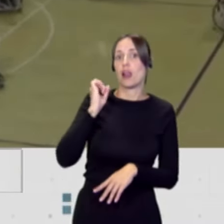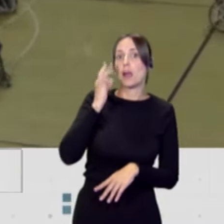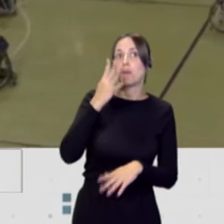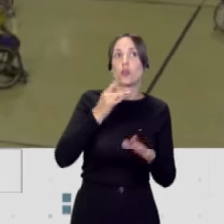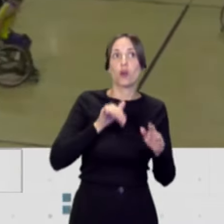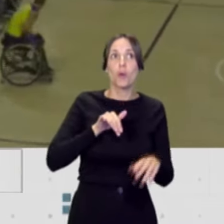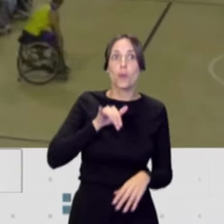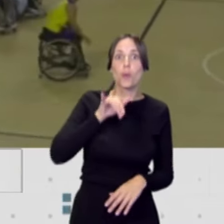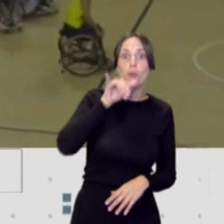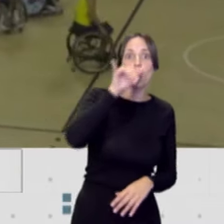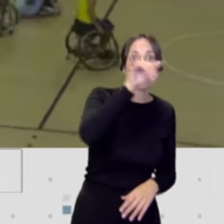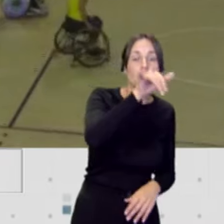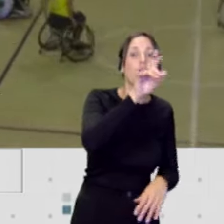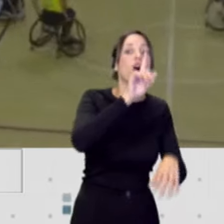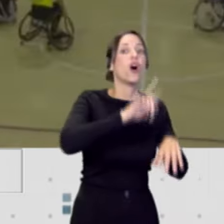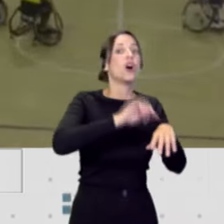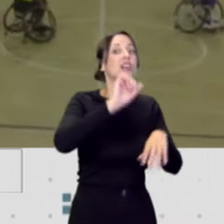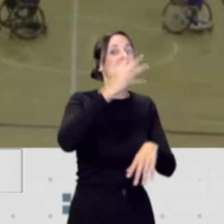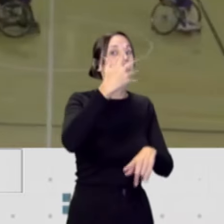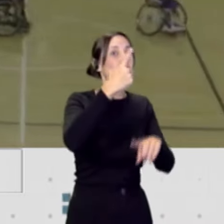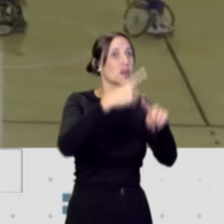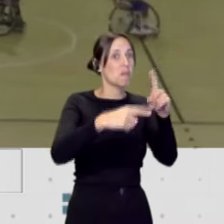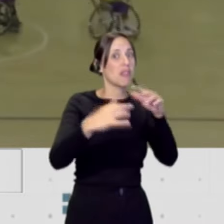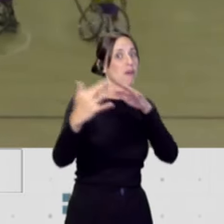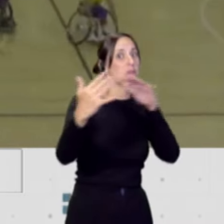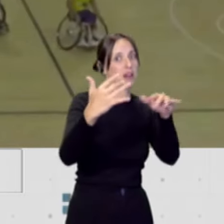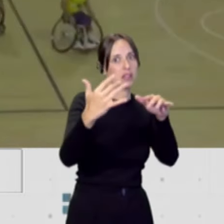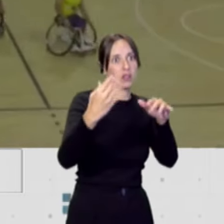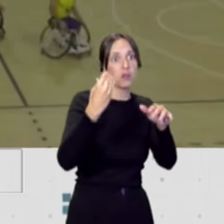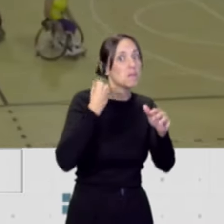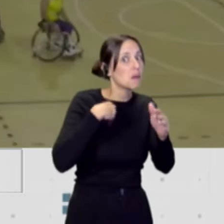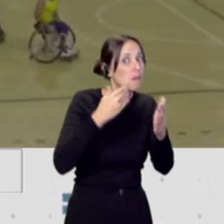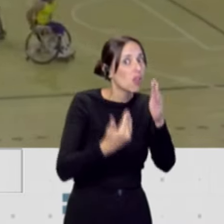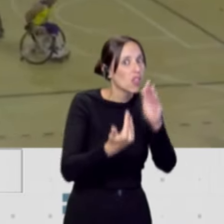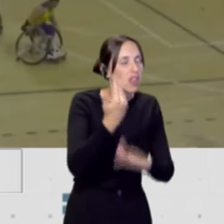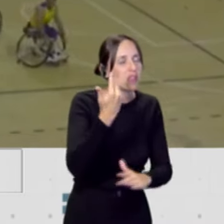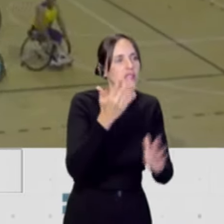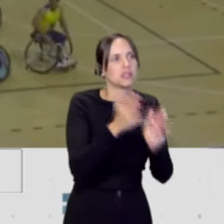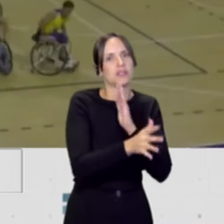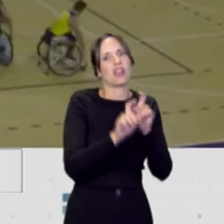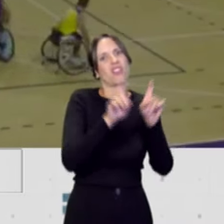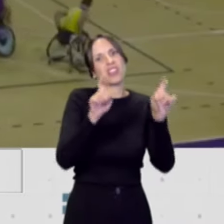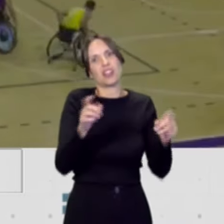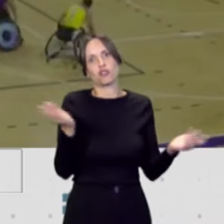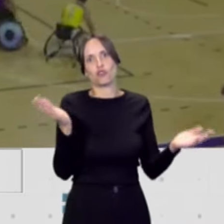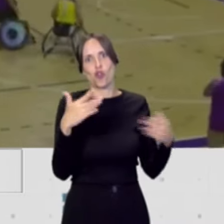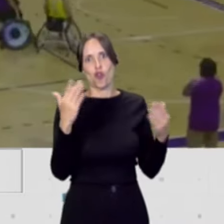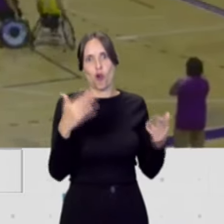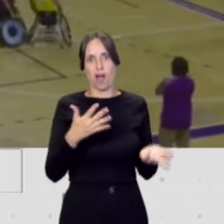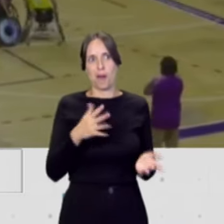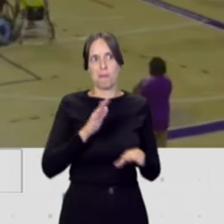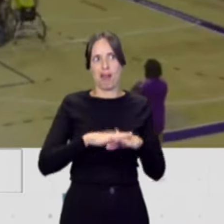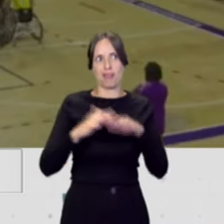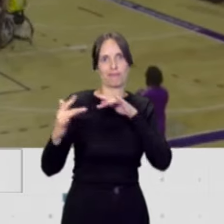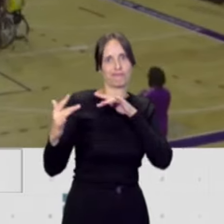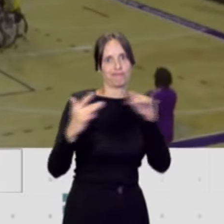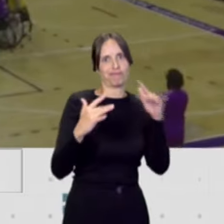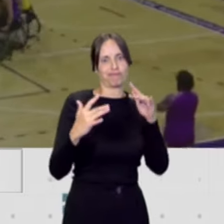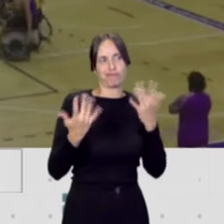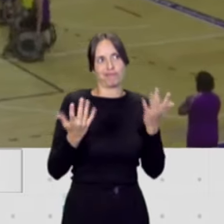media el mismo día, ¿no? Entonces, quieras o no, siempre no tienes ese descanso para afrontar un partido